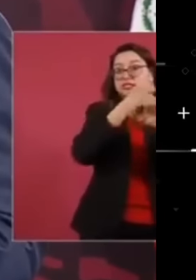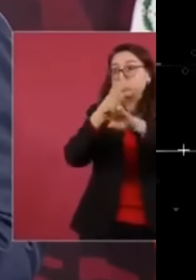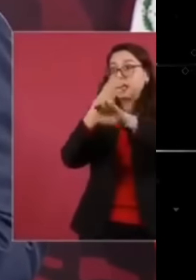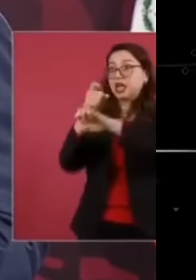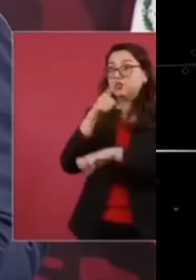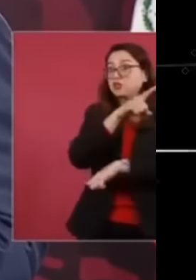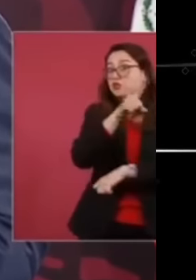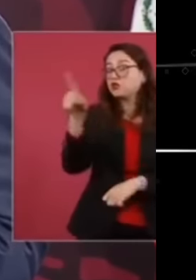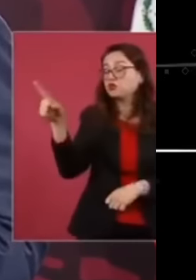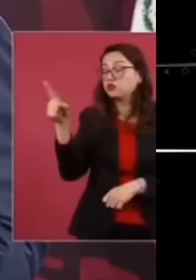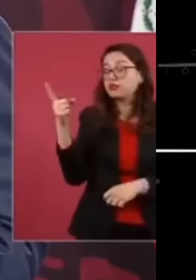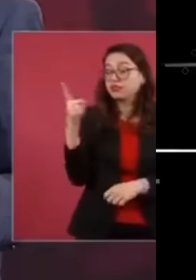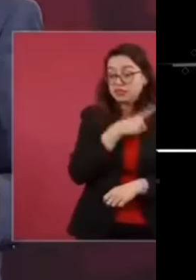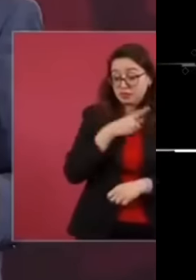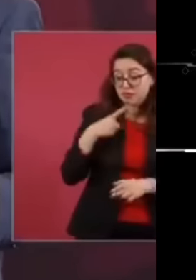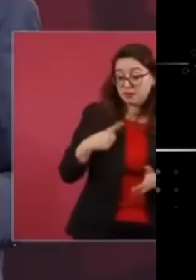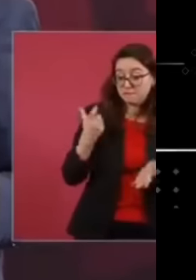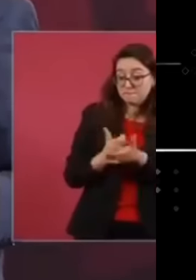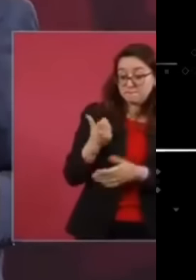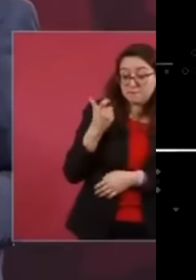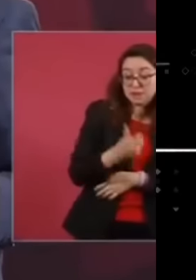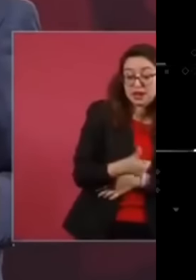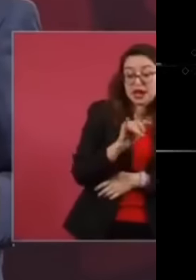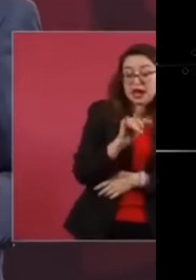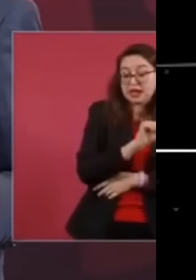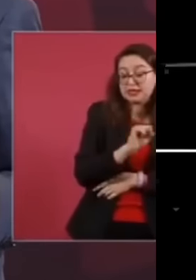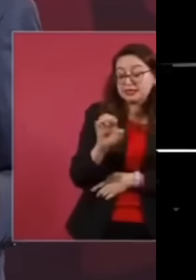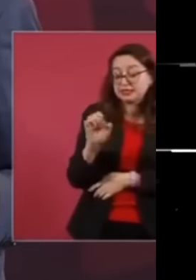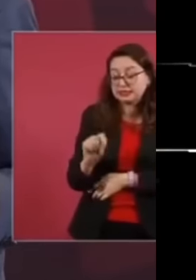al Iste y al